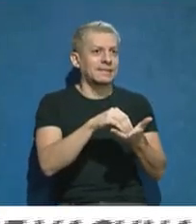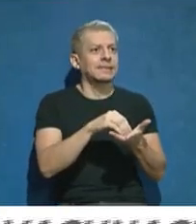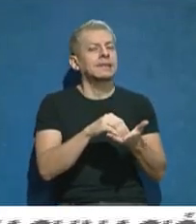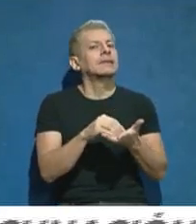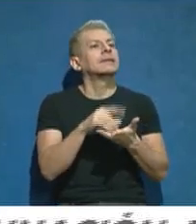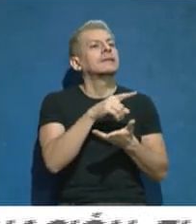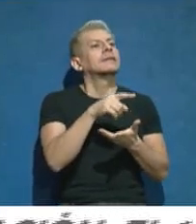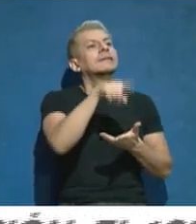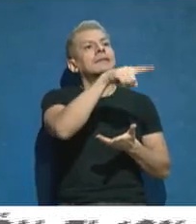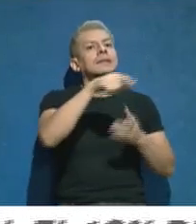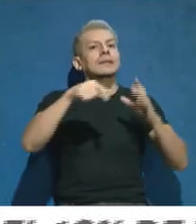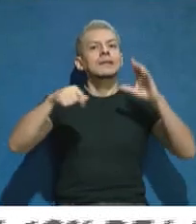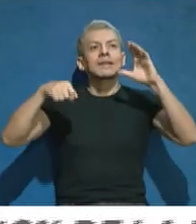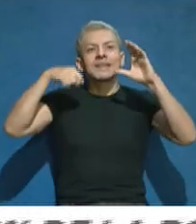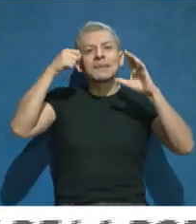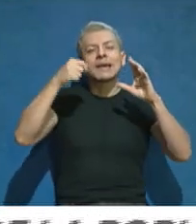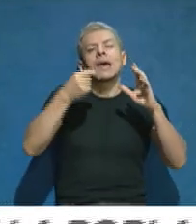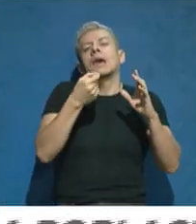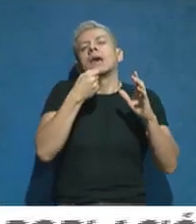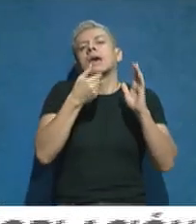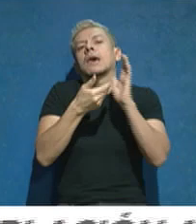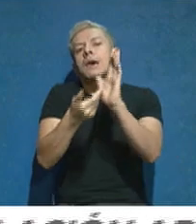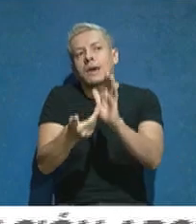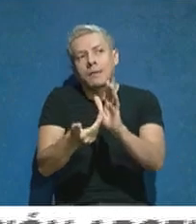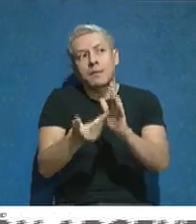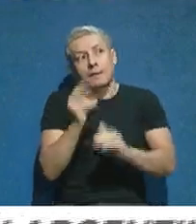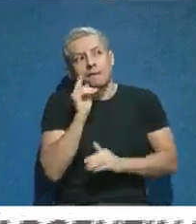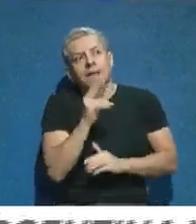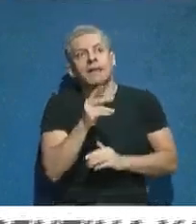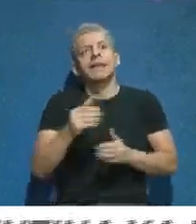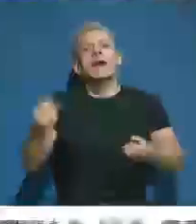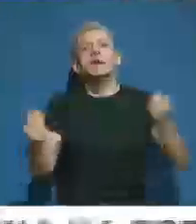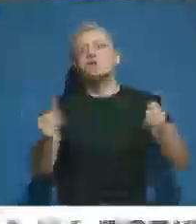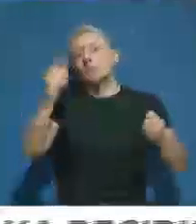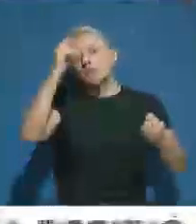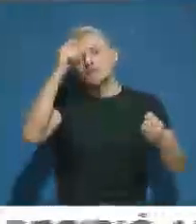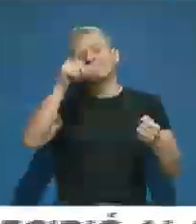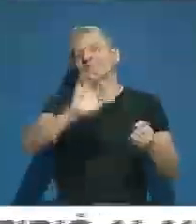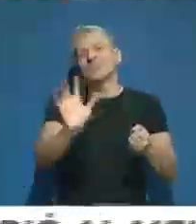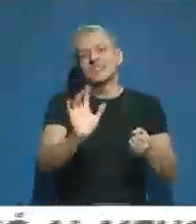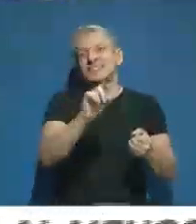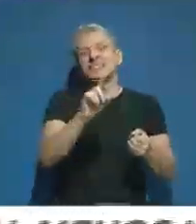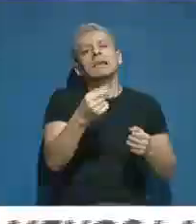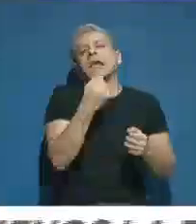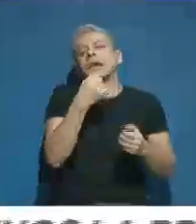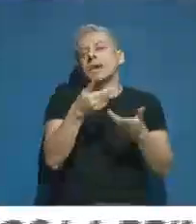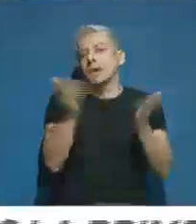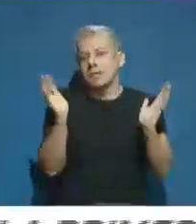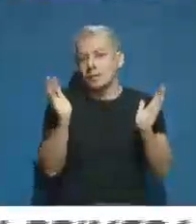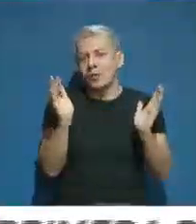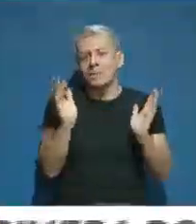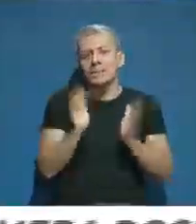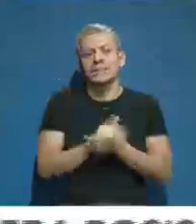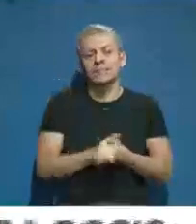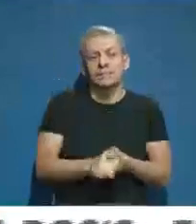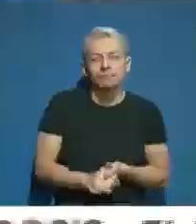son imágenes ilustrativas, ¿no? Porque veíamos también un vehículo de la policía, pero no, no estamos hablando de este vehículo en particular, sino de